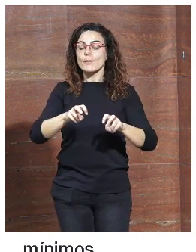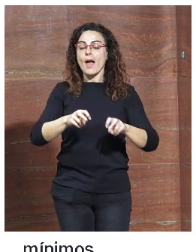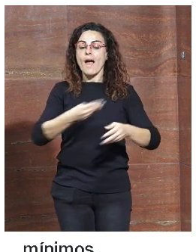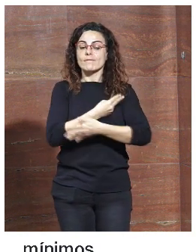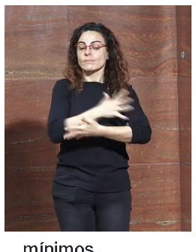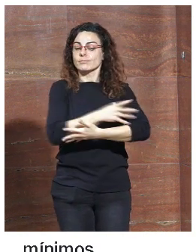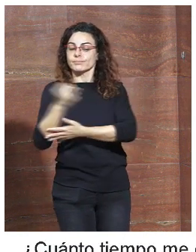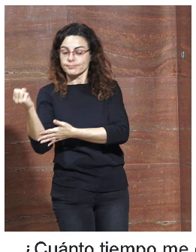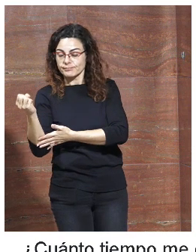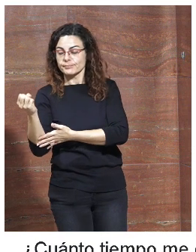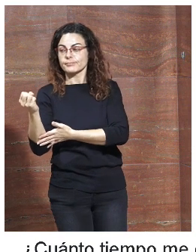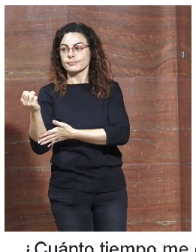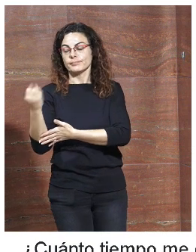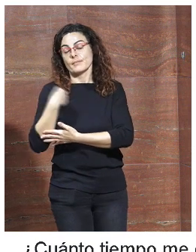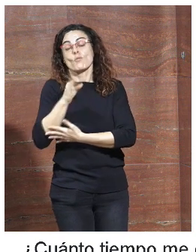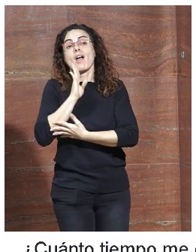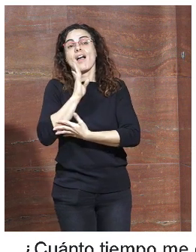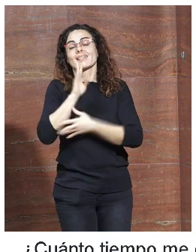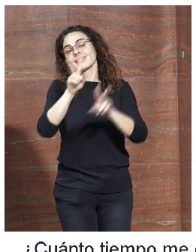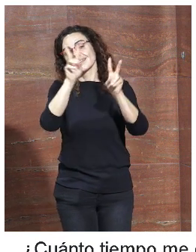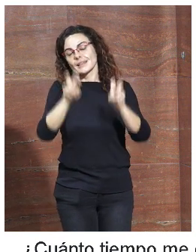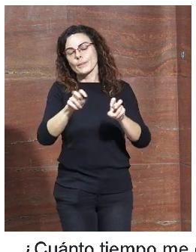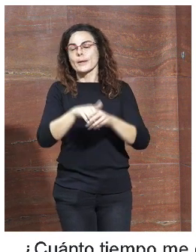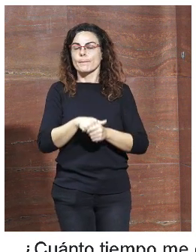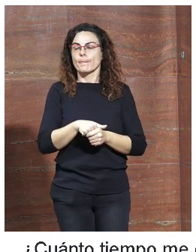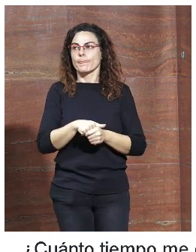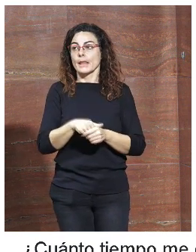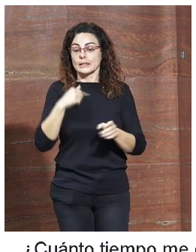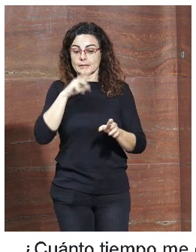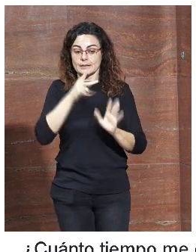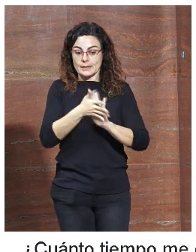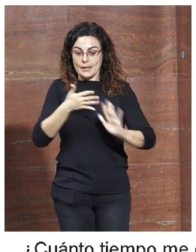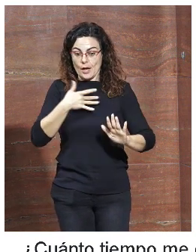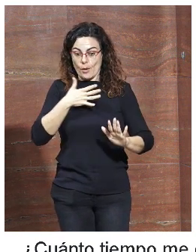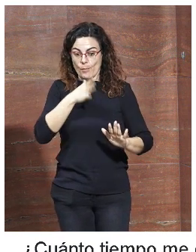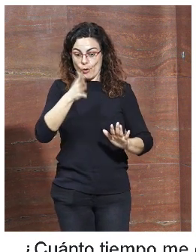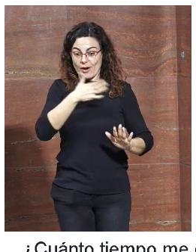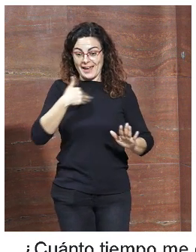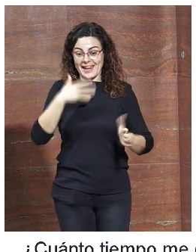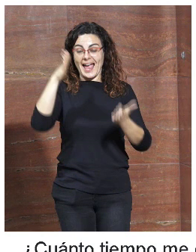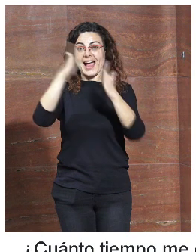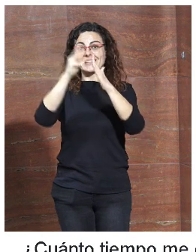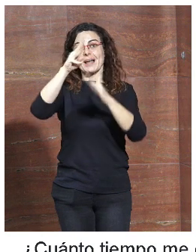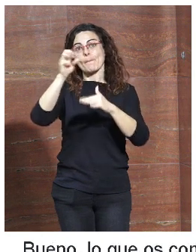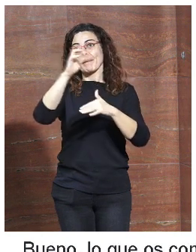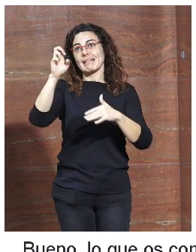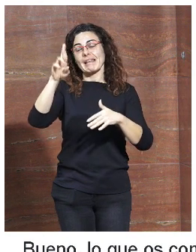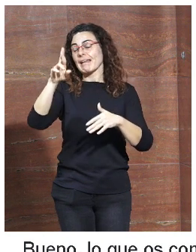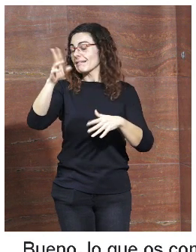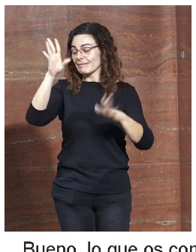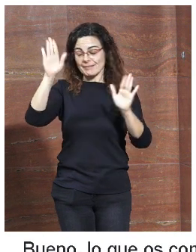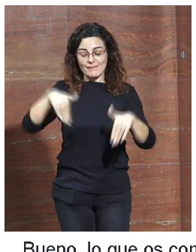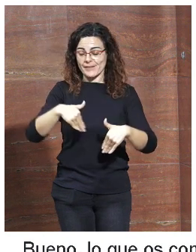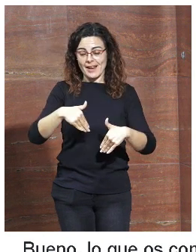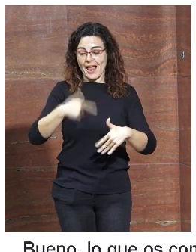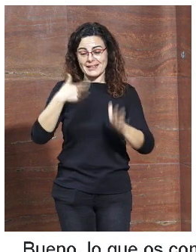menores. Eso, bueno, el tema del… Me he acelerado porque quería que vieseis la Casa de Peter, pero me he perdido